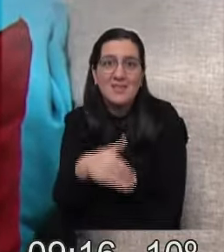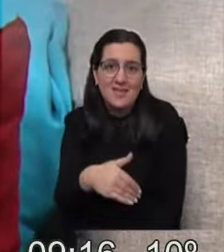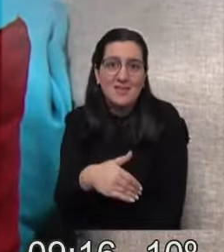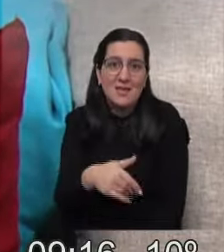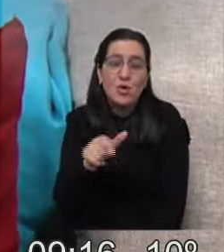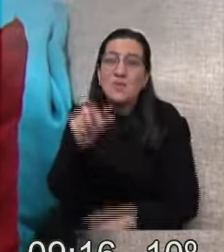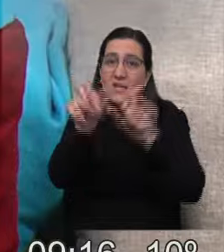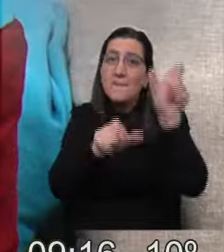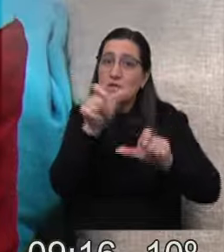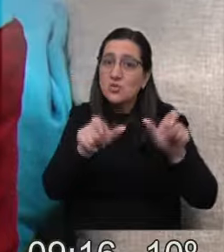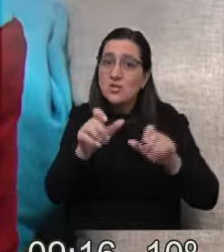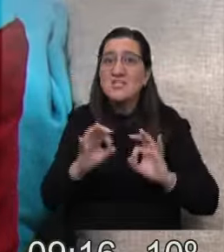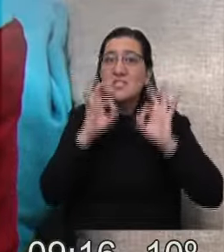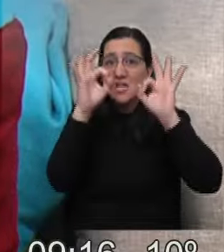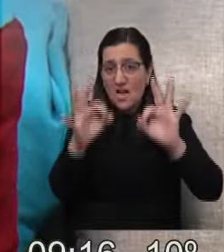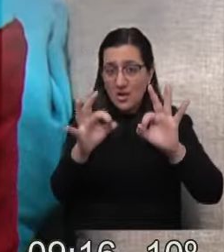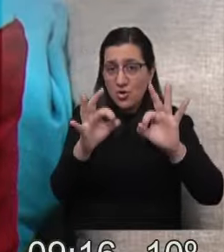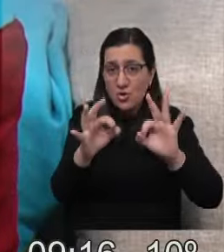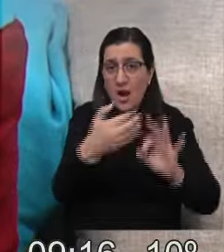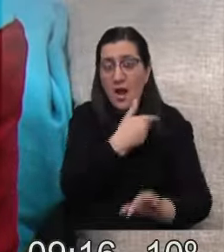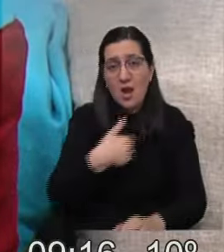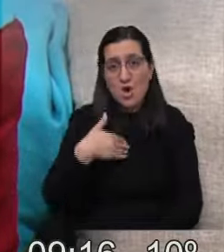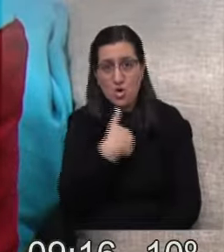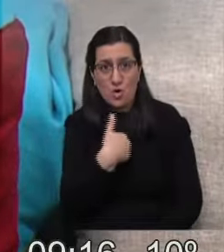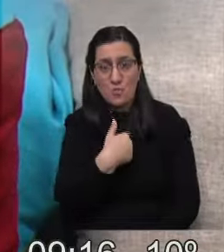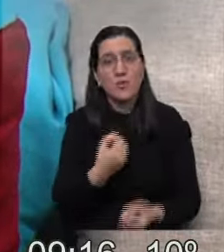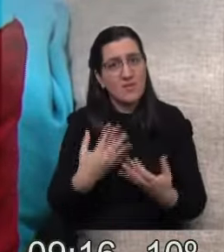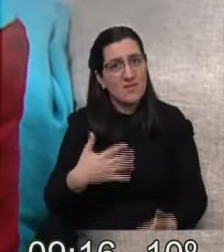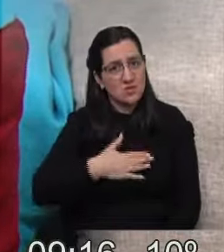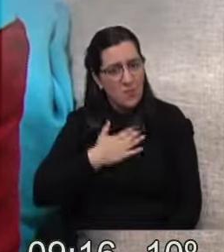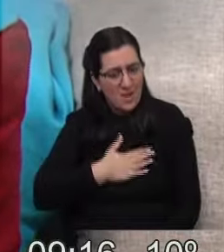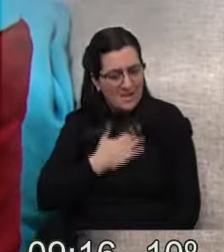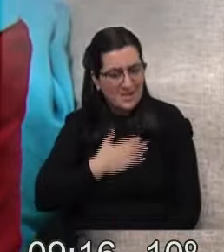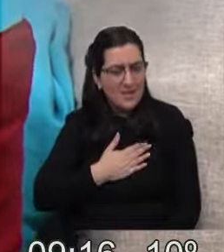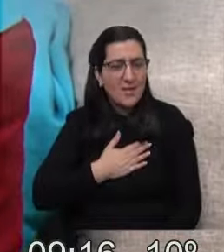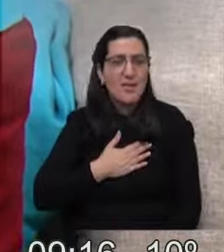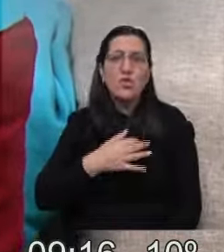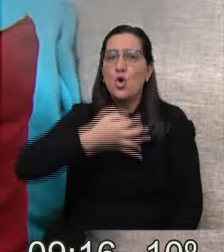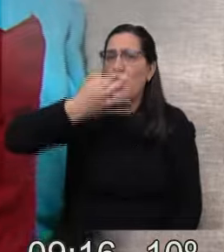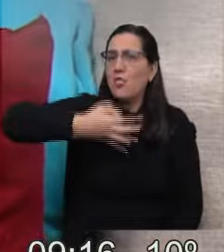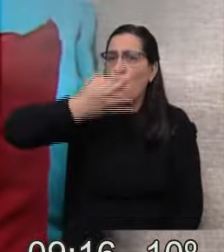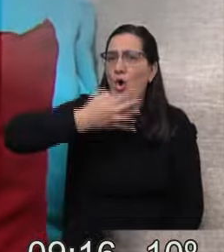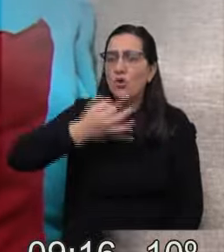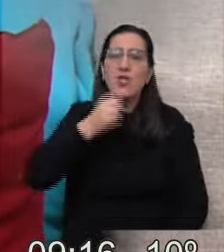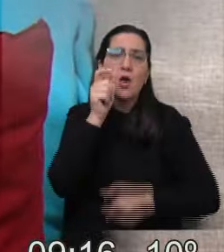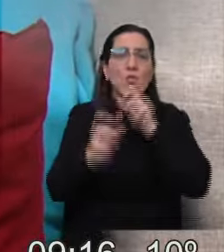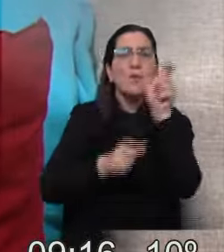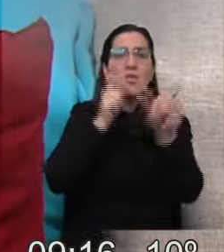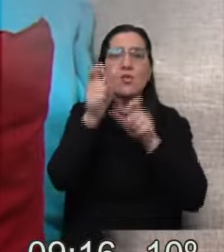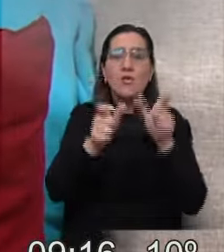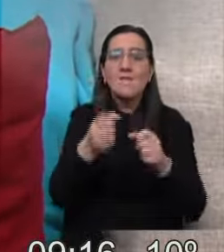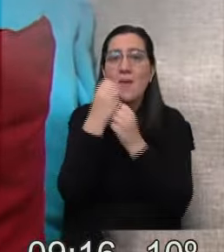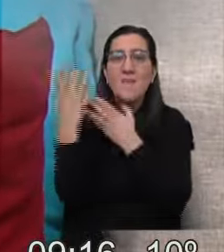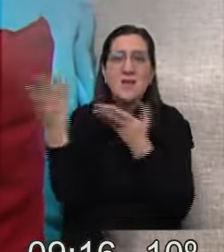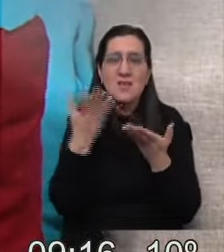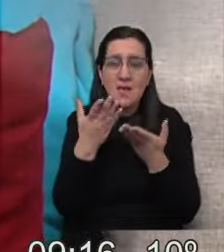esas personas llegaron a los puestos que llegaron, porque es un placer de orador, de argumentador. Bienvenida a la política desde la vereda